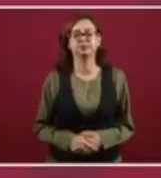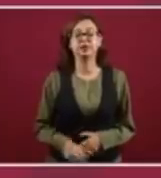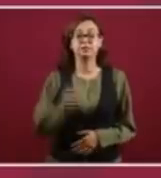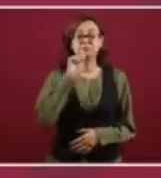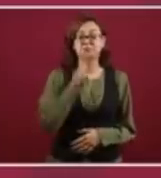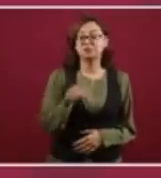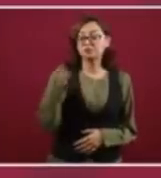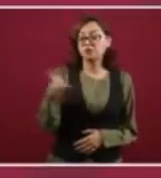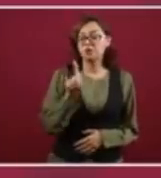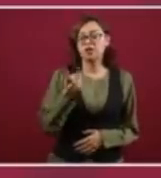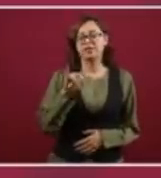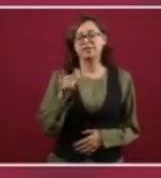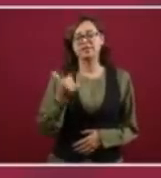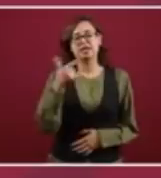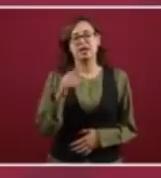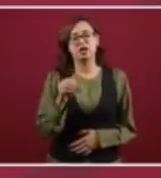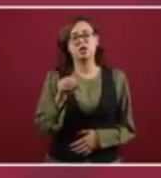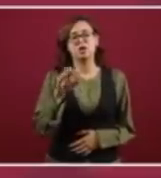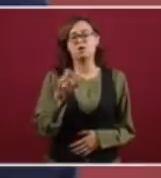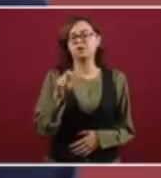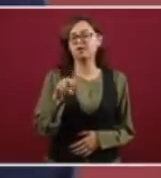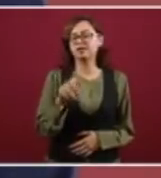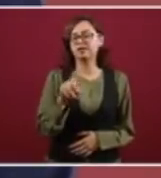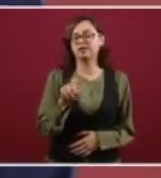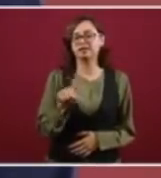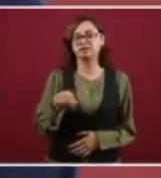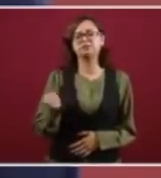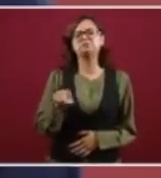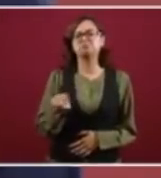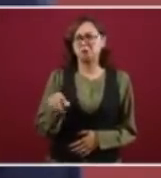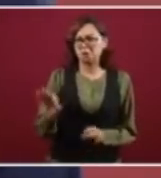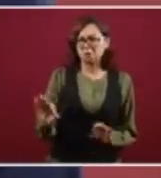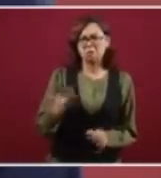correcto el que aceptara